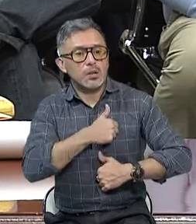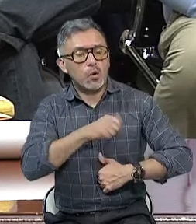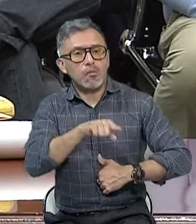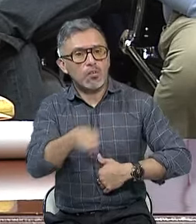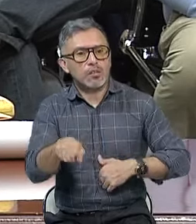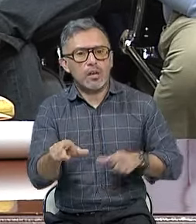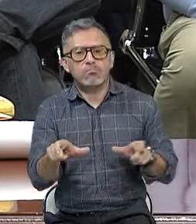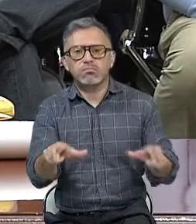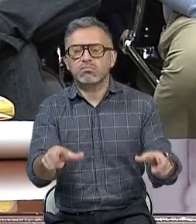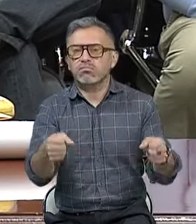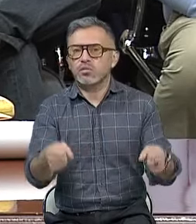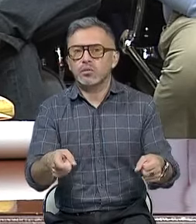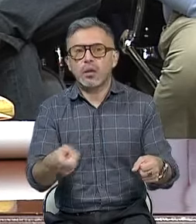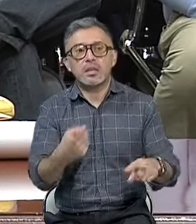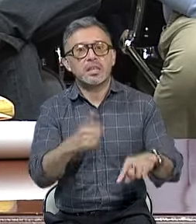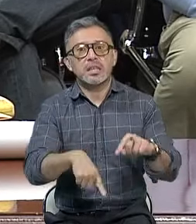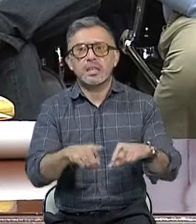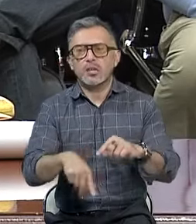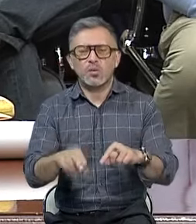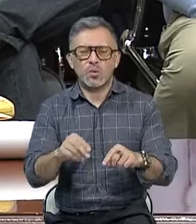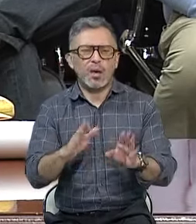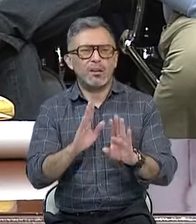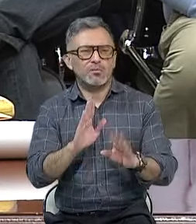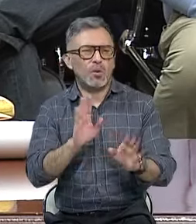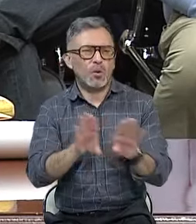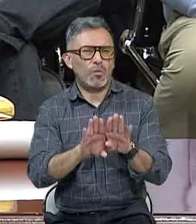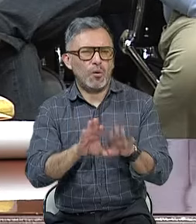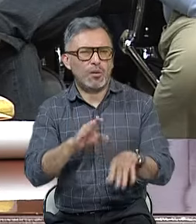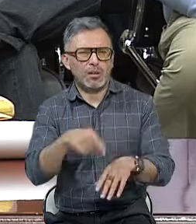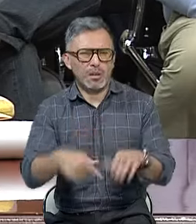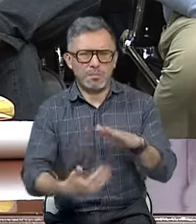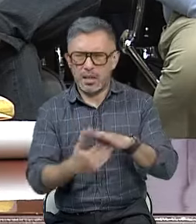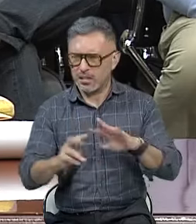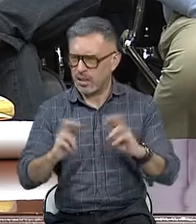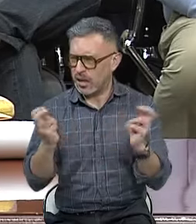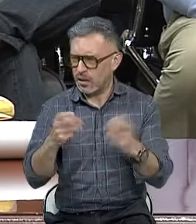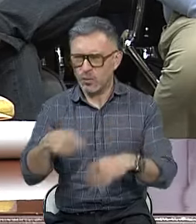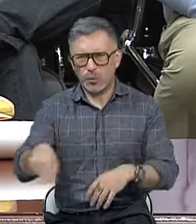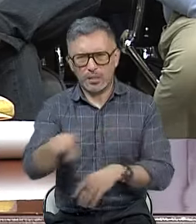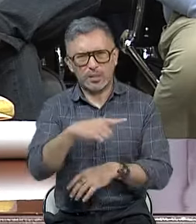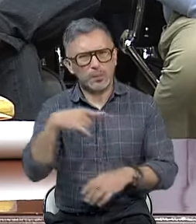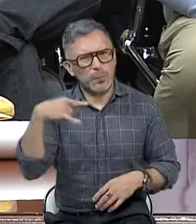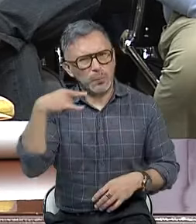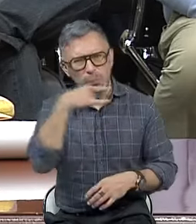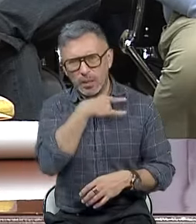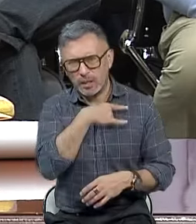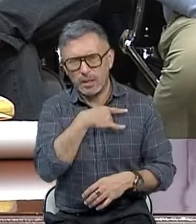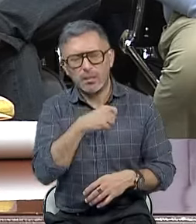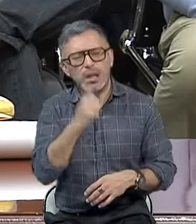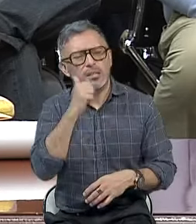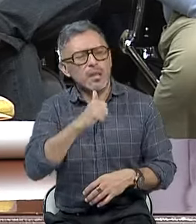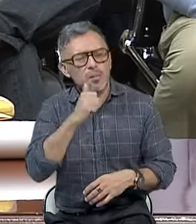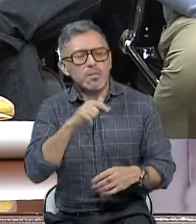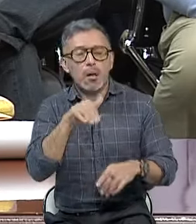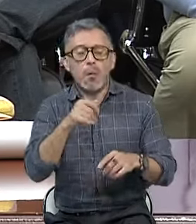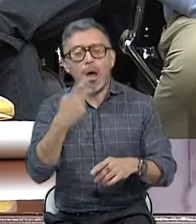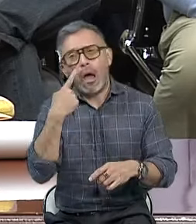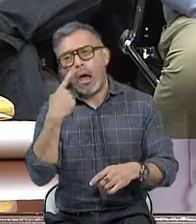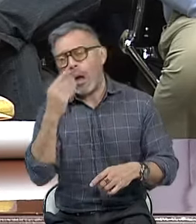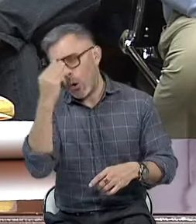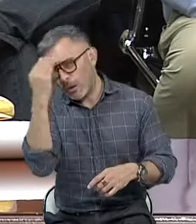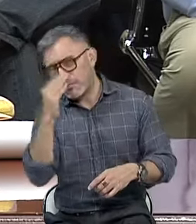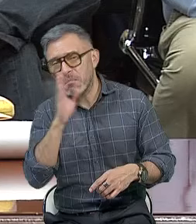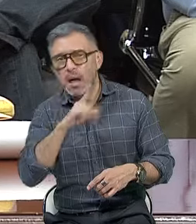labores de seguridad pública son los hipócritas los que están en esta mesa porque están planteando Todo el tiempo barbaridades y que la guardia